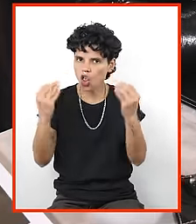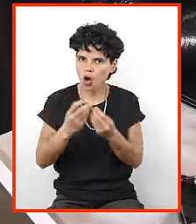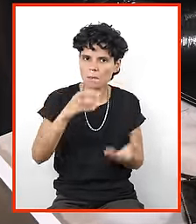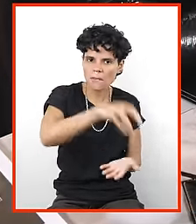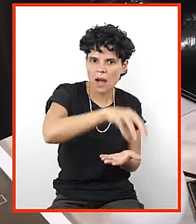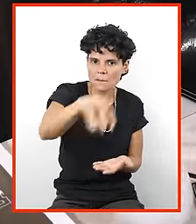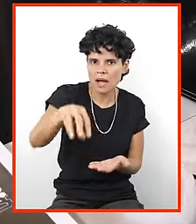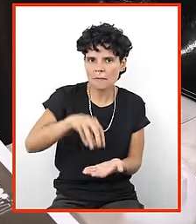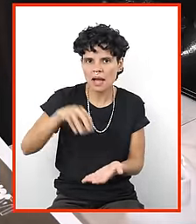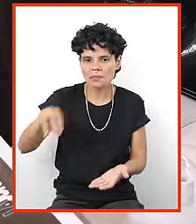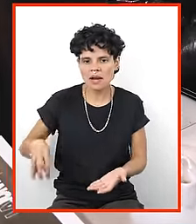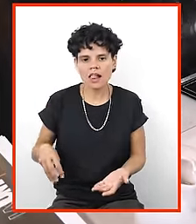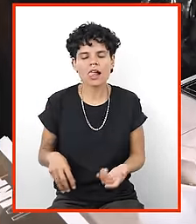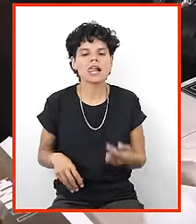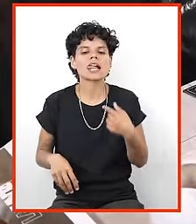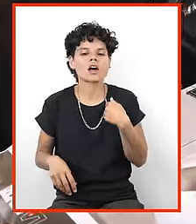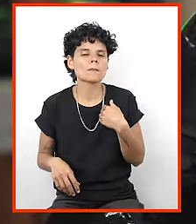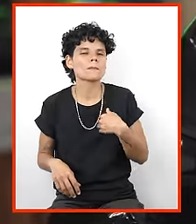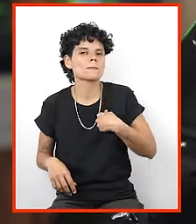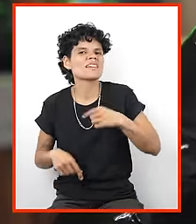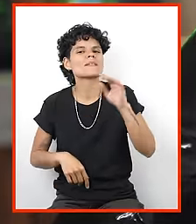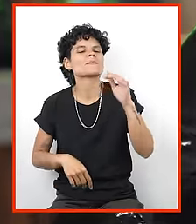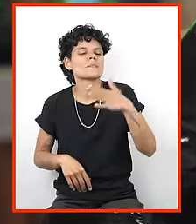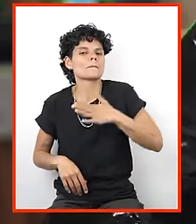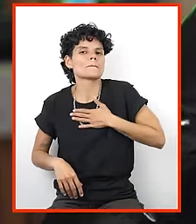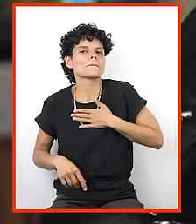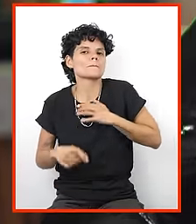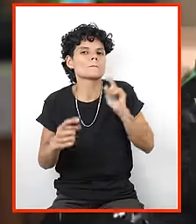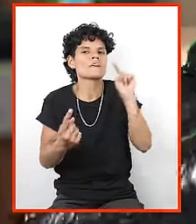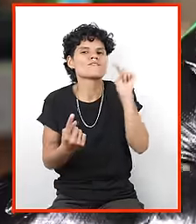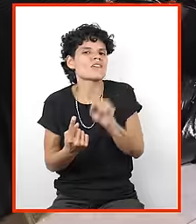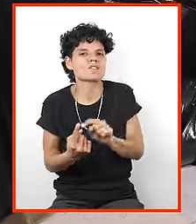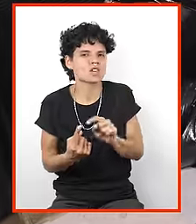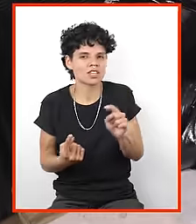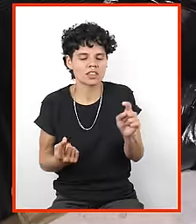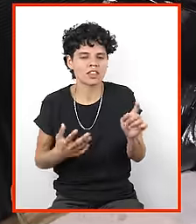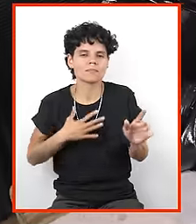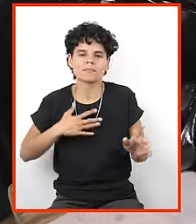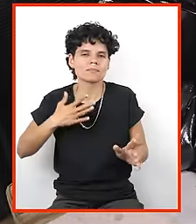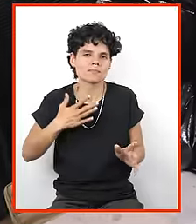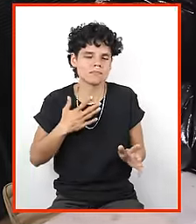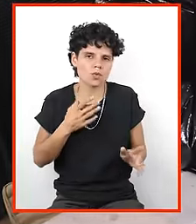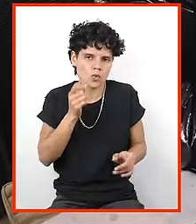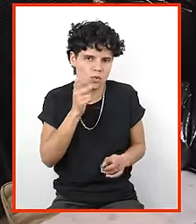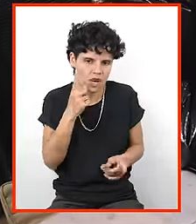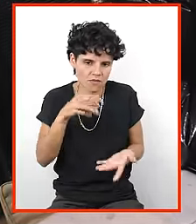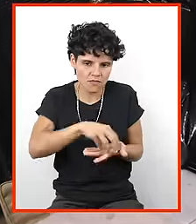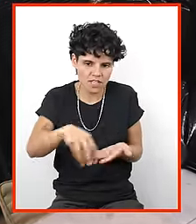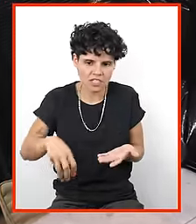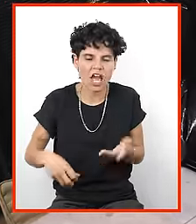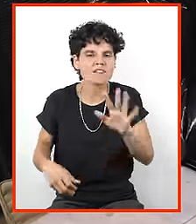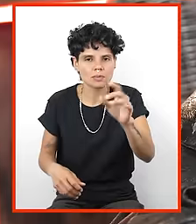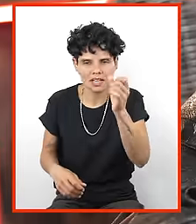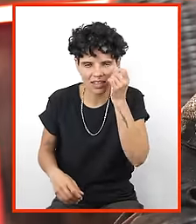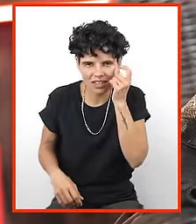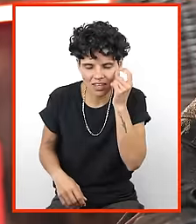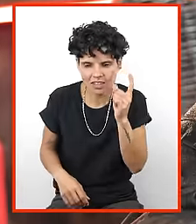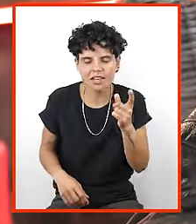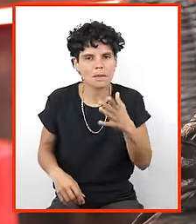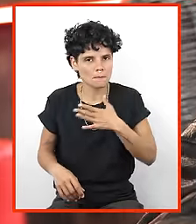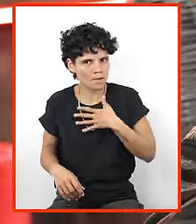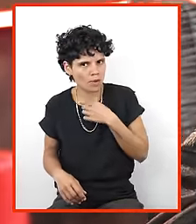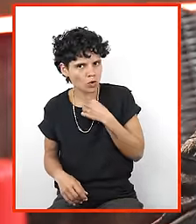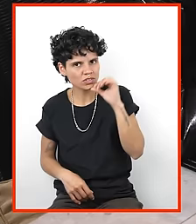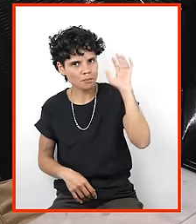tengo que poner fichas como a mis más favoritas? A tus favoritas. Ponerle fichas como, espera, para entender, a cuáles